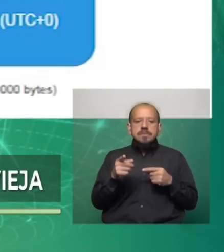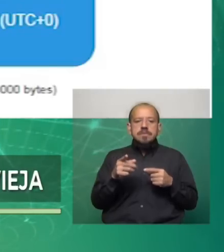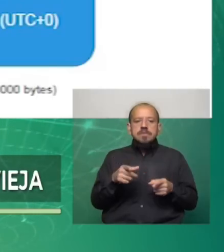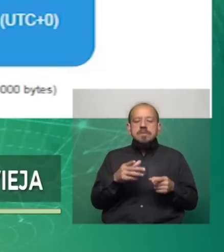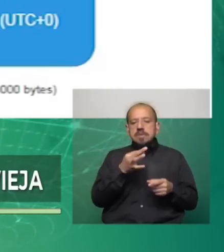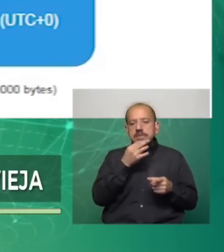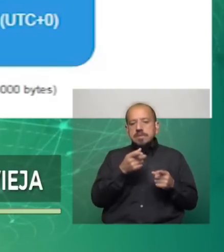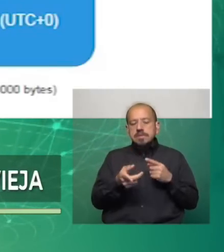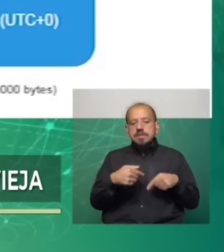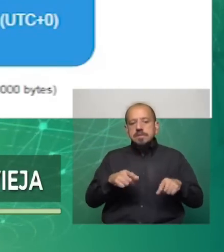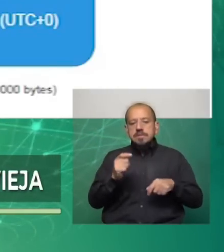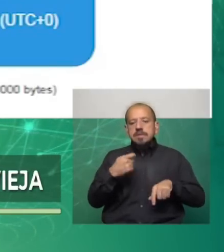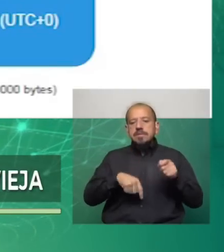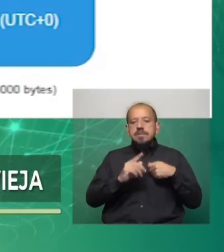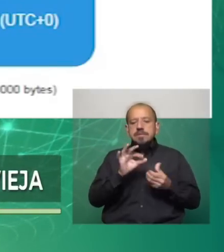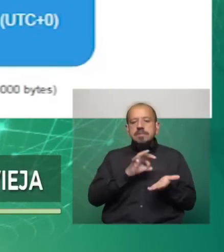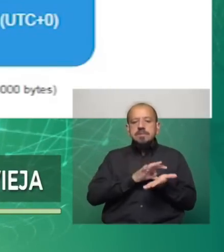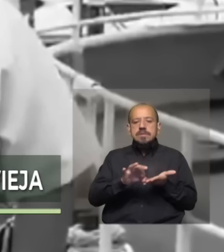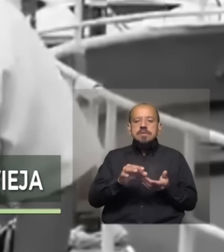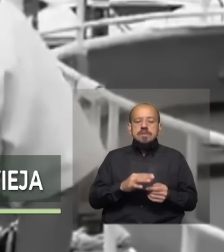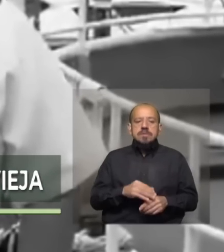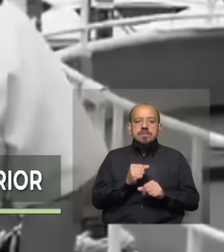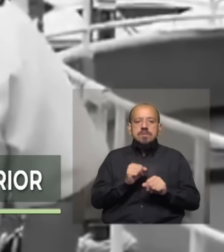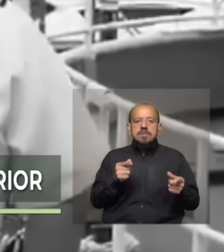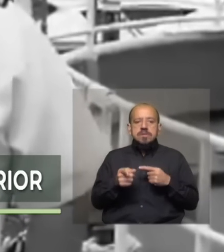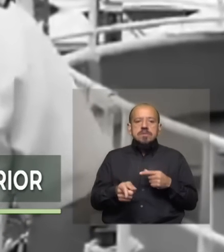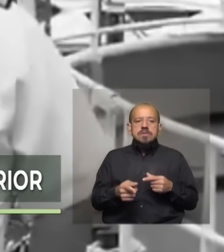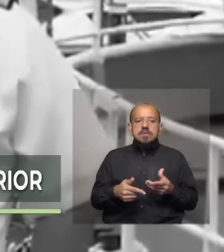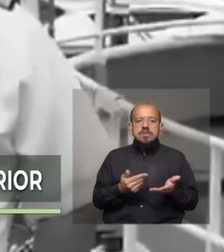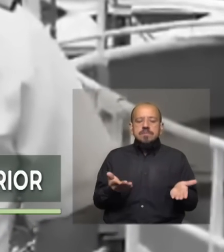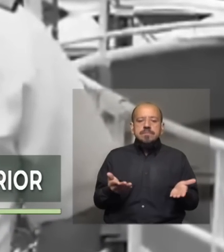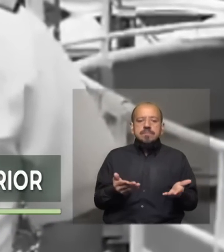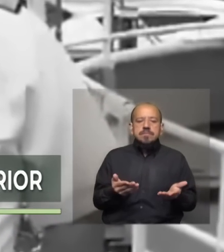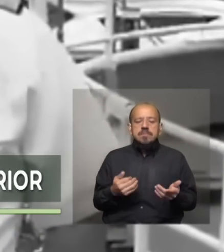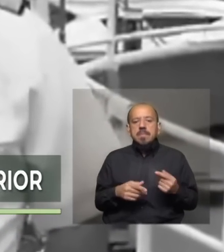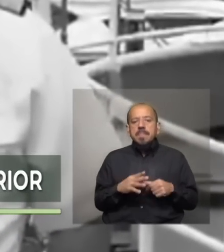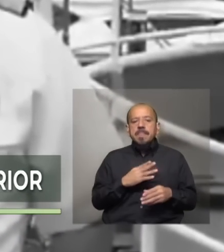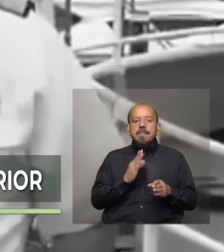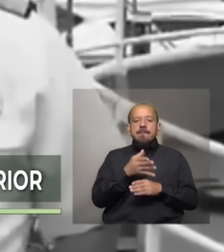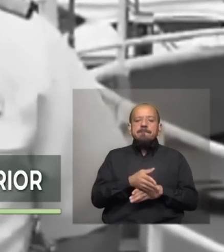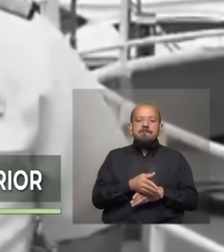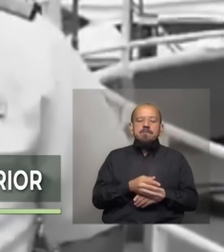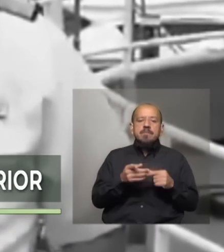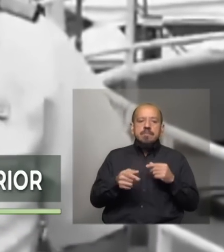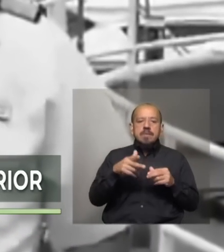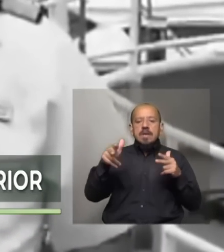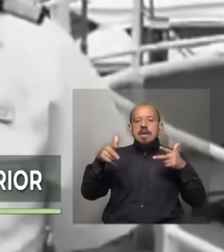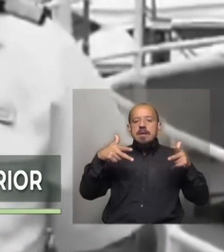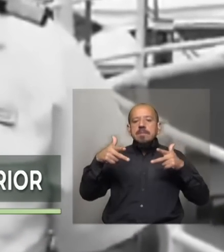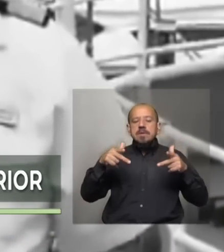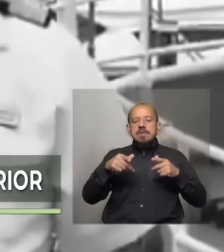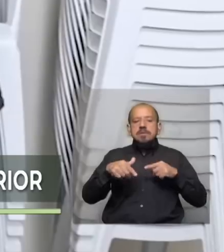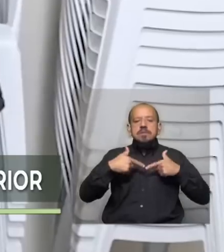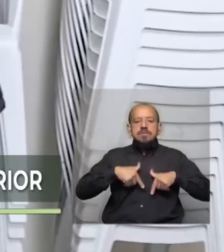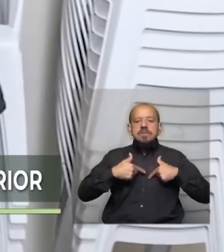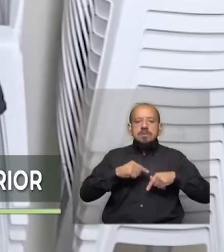atesiano le vende servicios de seguridad y ofrece la posibilidad de contar con patrullaje en la puerta del boliche y el acceso a las cámaras del centro de monitoreo del